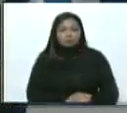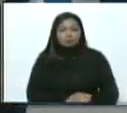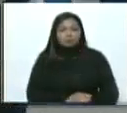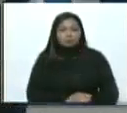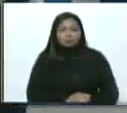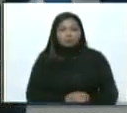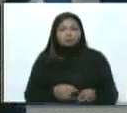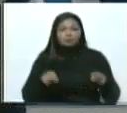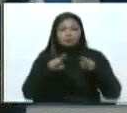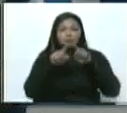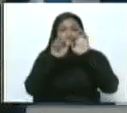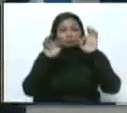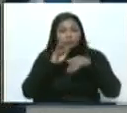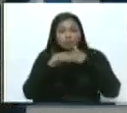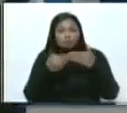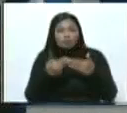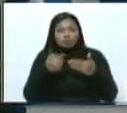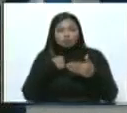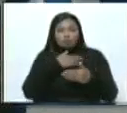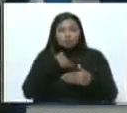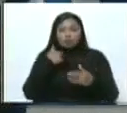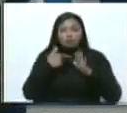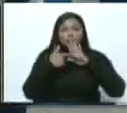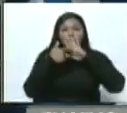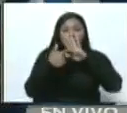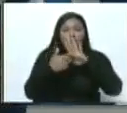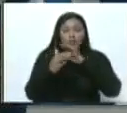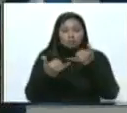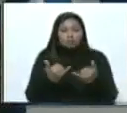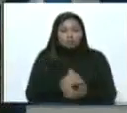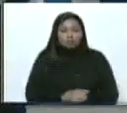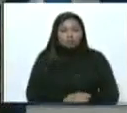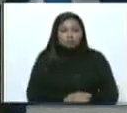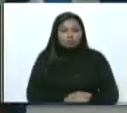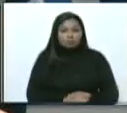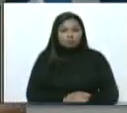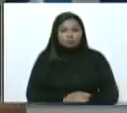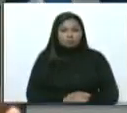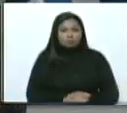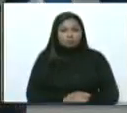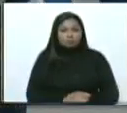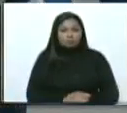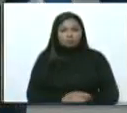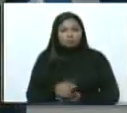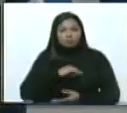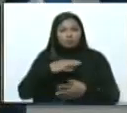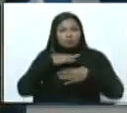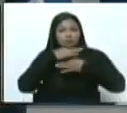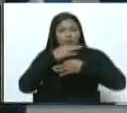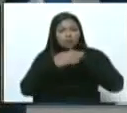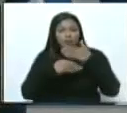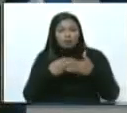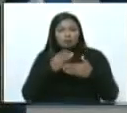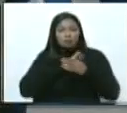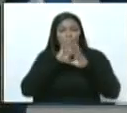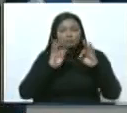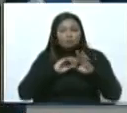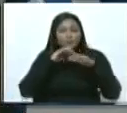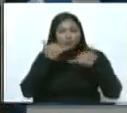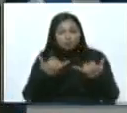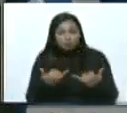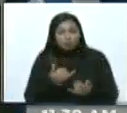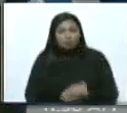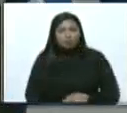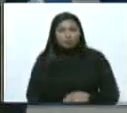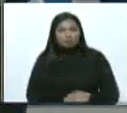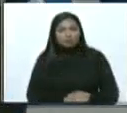Igualmente, quiero mostrarles algunas reseñas bien interesantes de lo que aquí se les incautó.